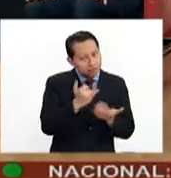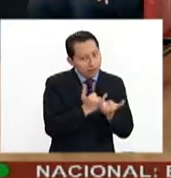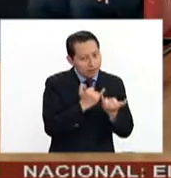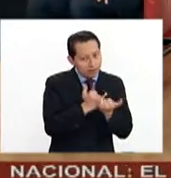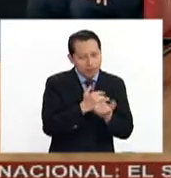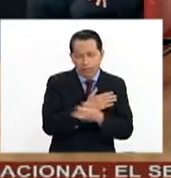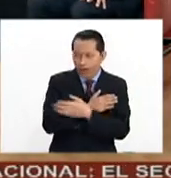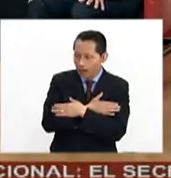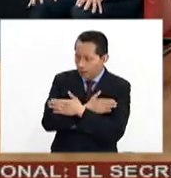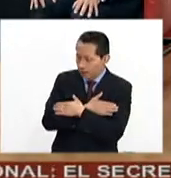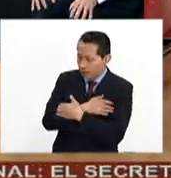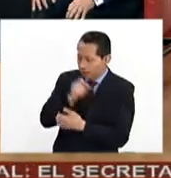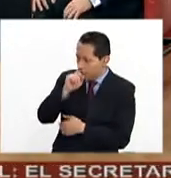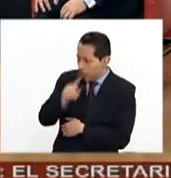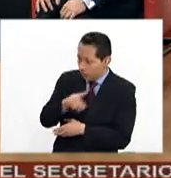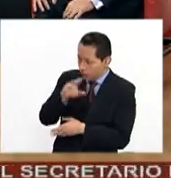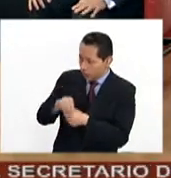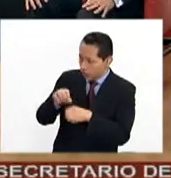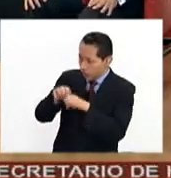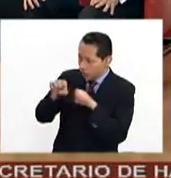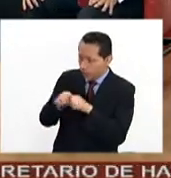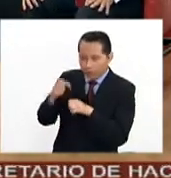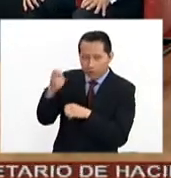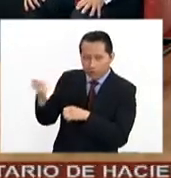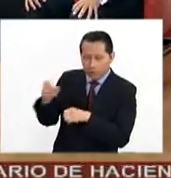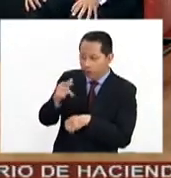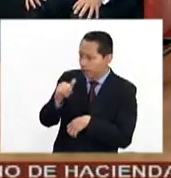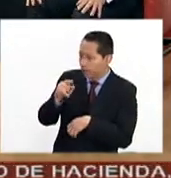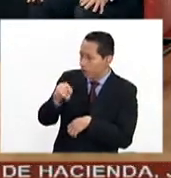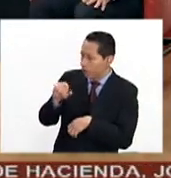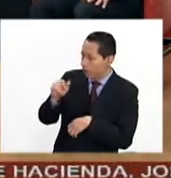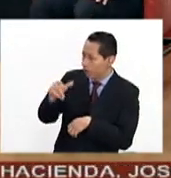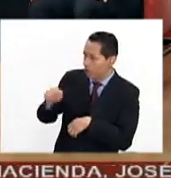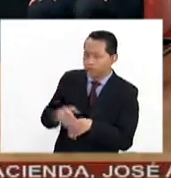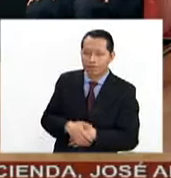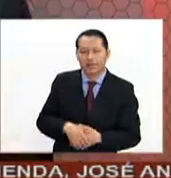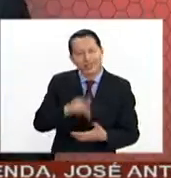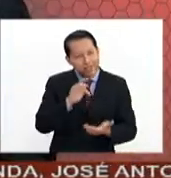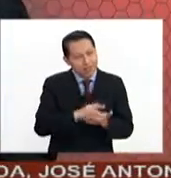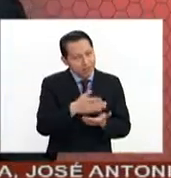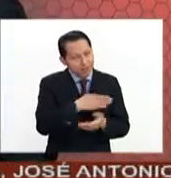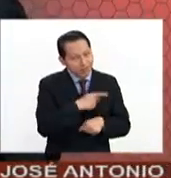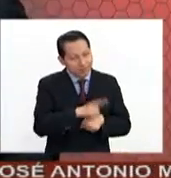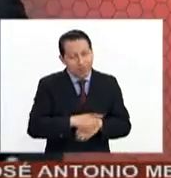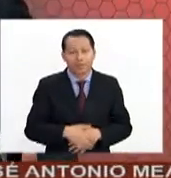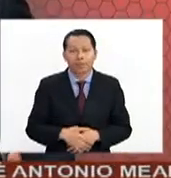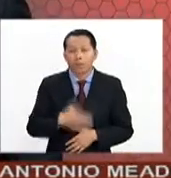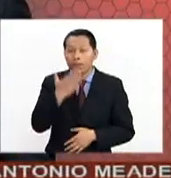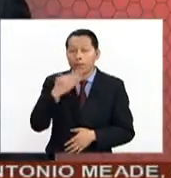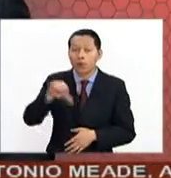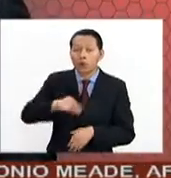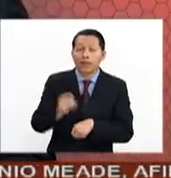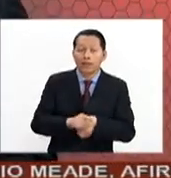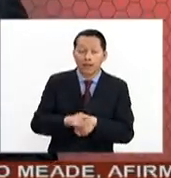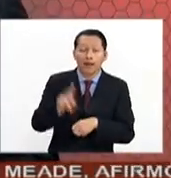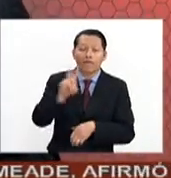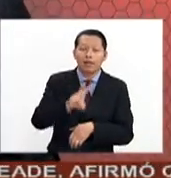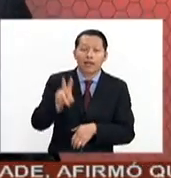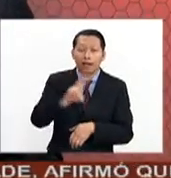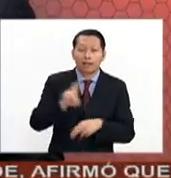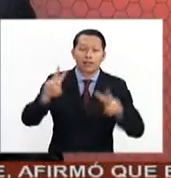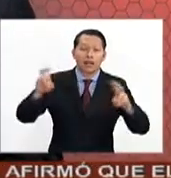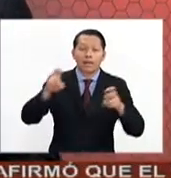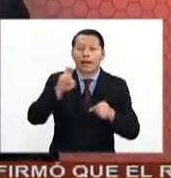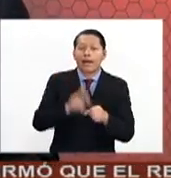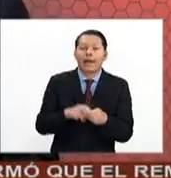fuerte abrazo a ti y a todo tu equipo de a todo el equipo del Gilberto Bosques. Gracias. Buen día. Y bueno, también hoy es viernes de En Corto, en punto de